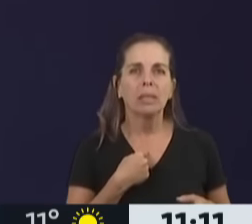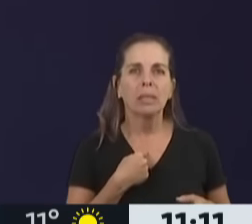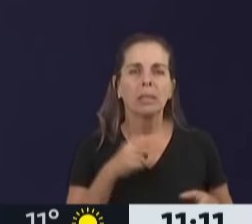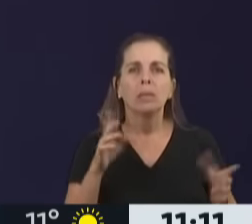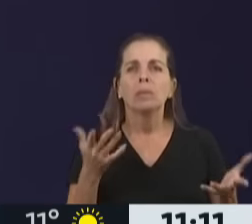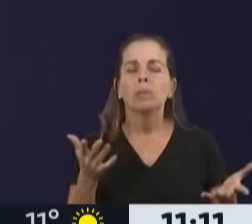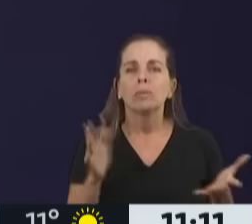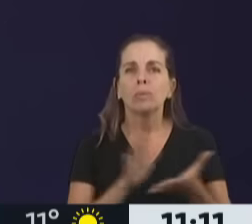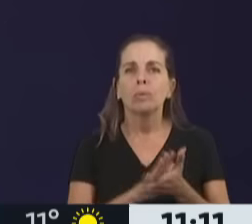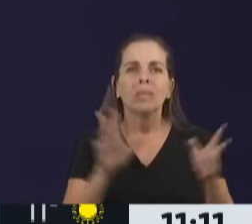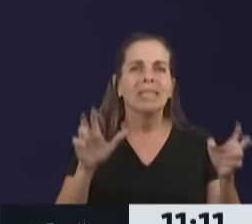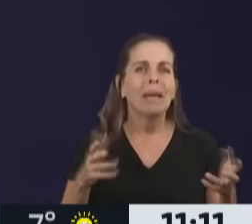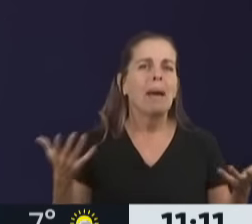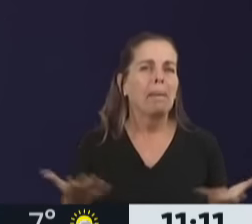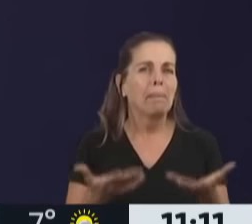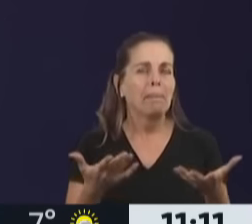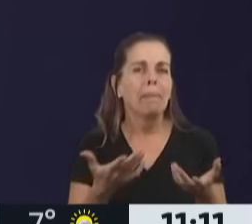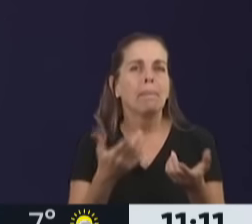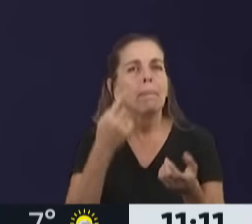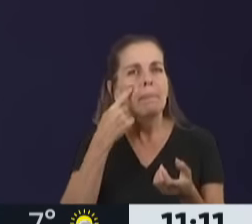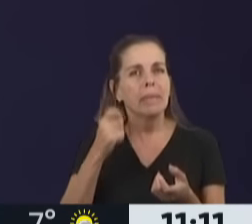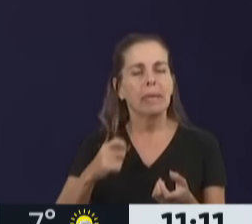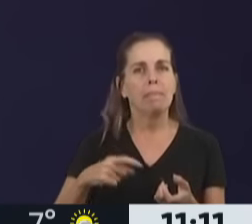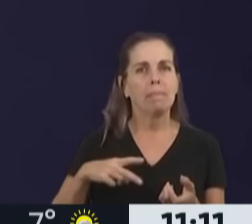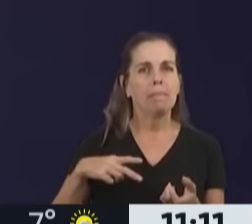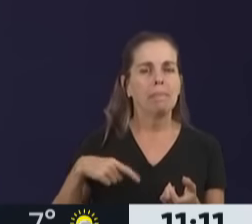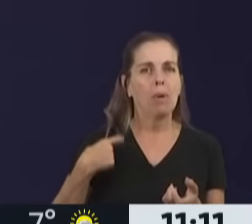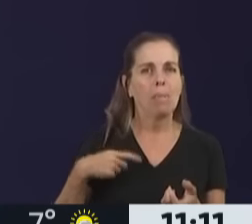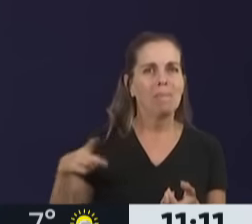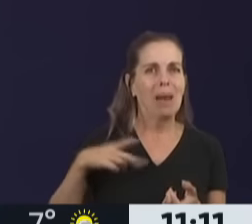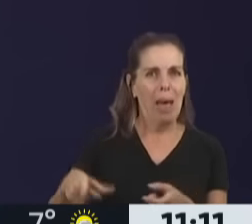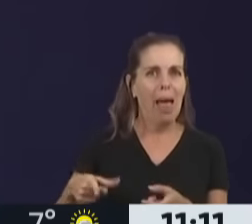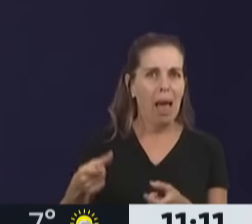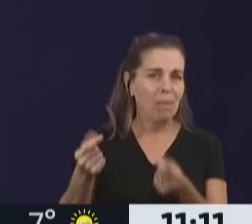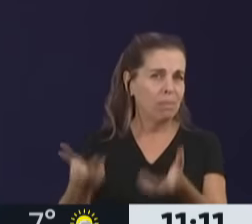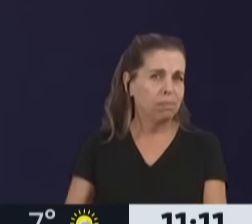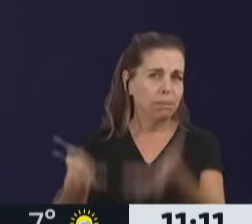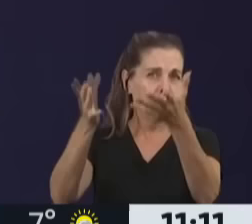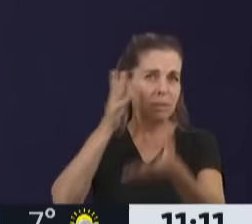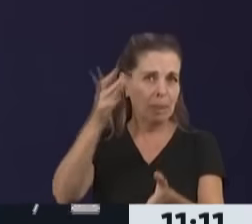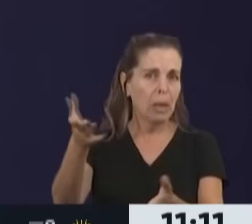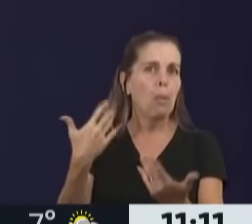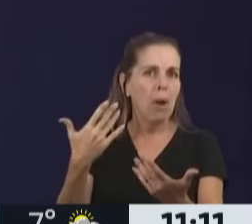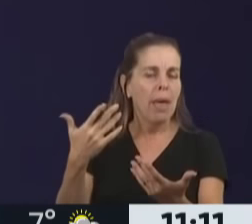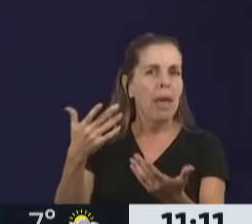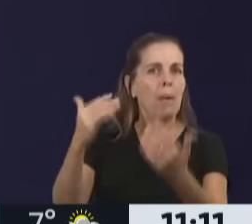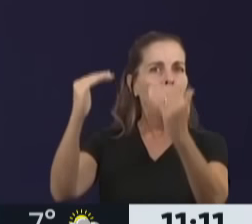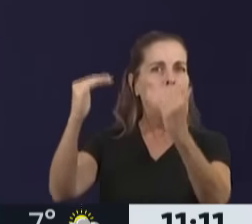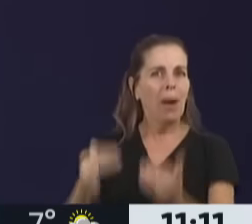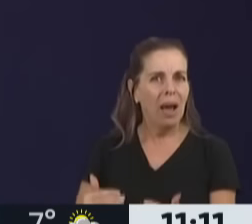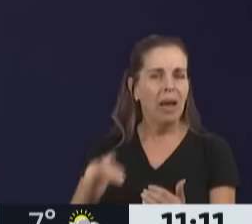tema de la que los precios se retrotraen bueno eso no lo sabemos no sabemos que va a ocurrir no no sabemos que va a